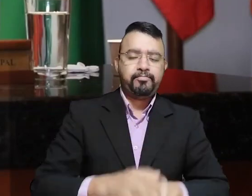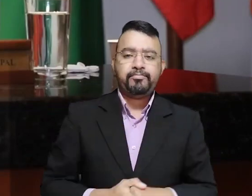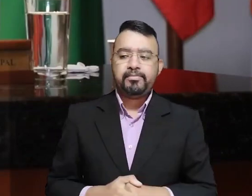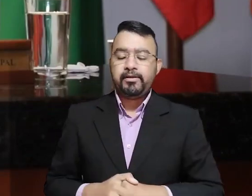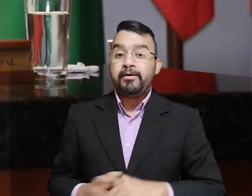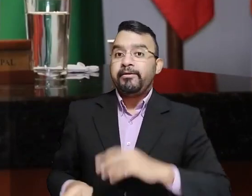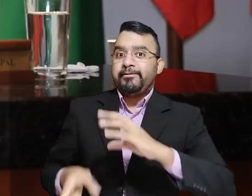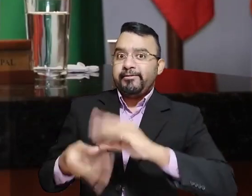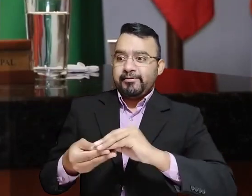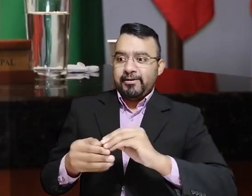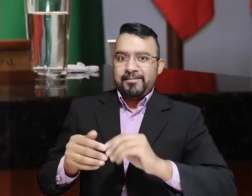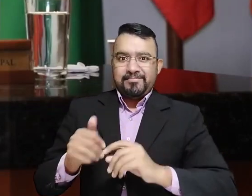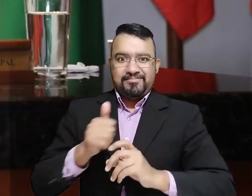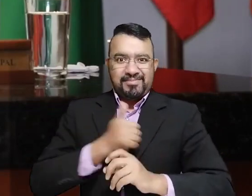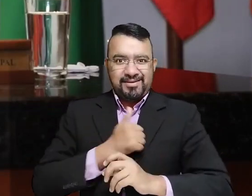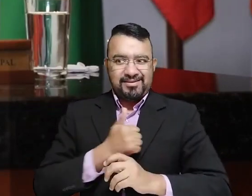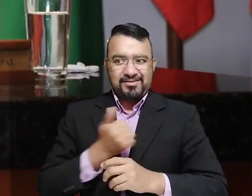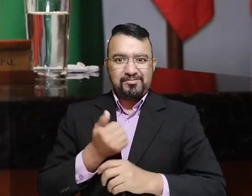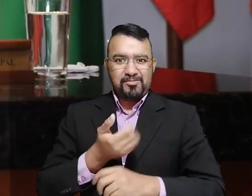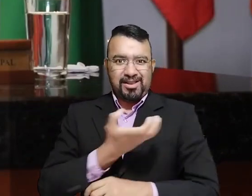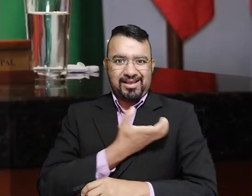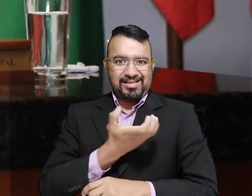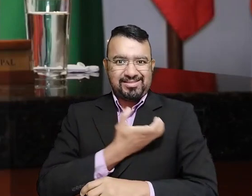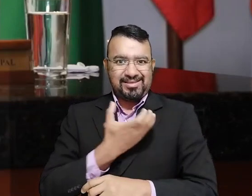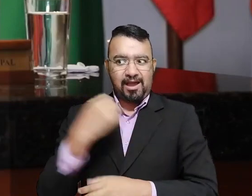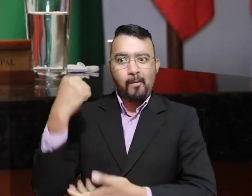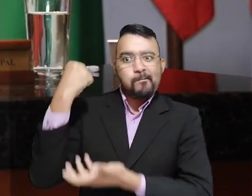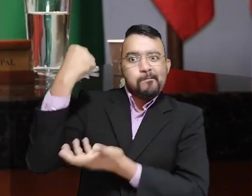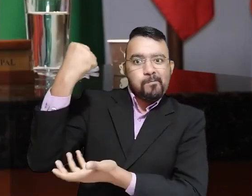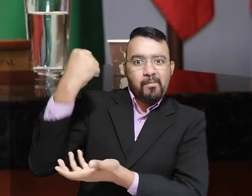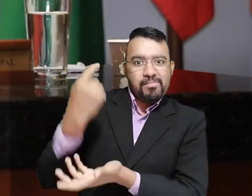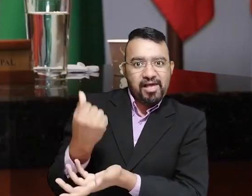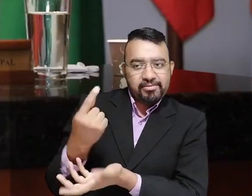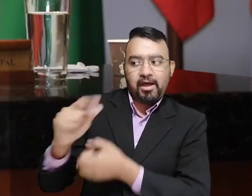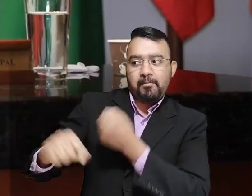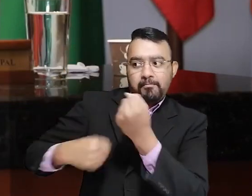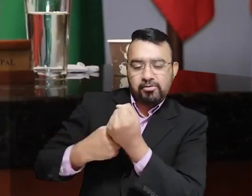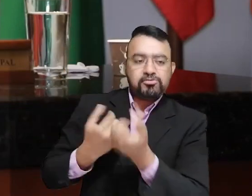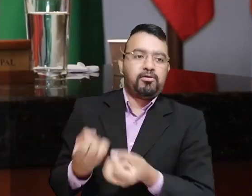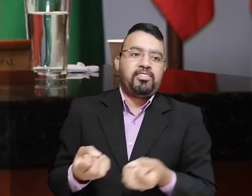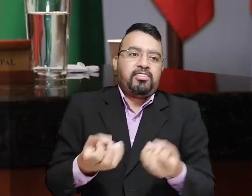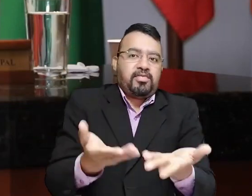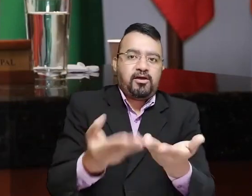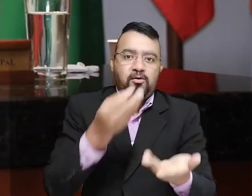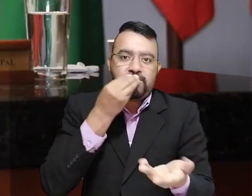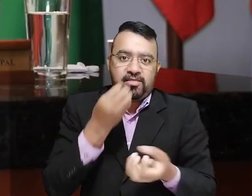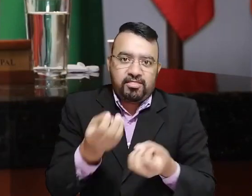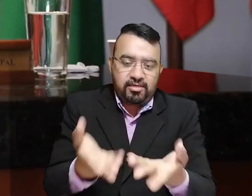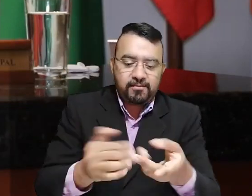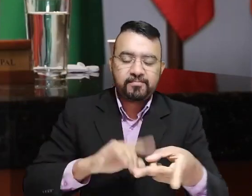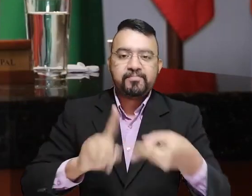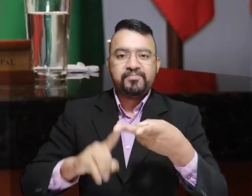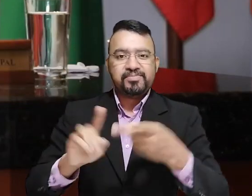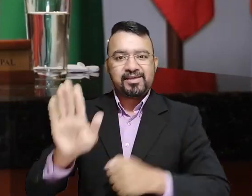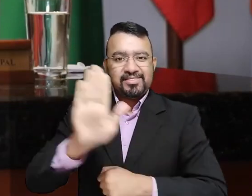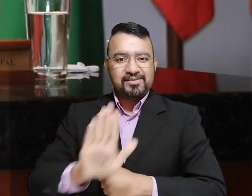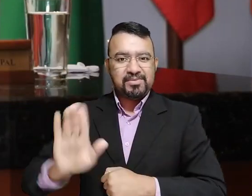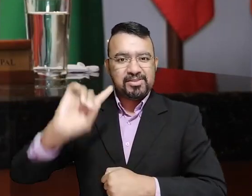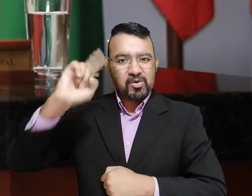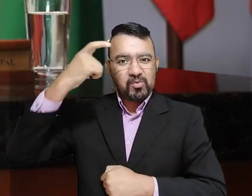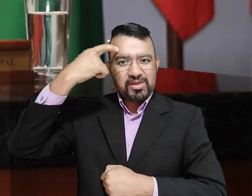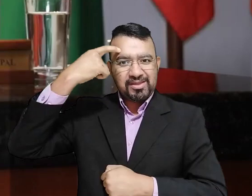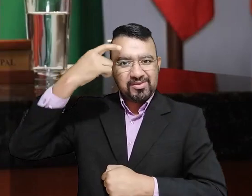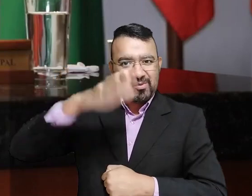Entregamos paquetes alimentarios, uno con recursos del municipio, otros del departamento de Antioquia, otros con recursos de la